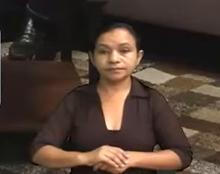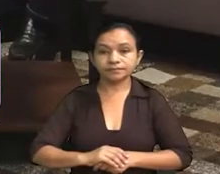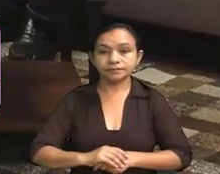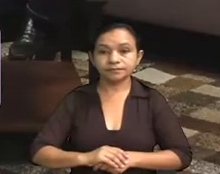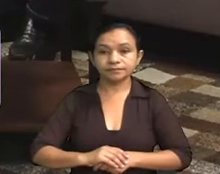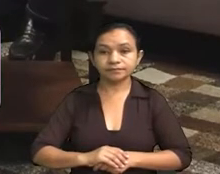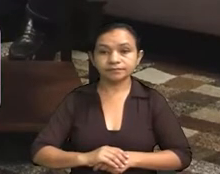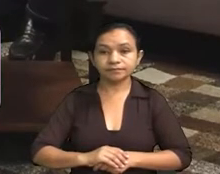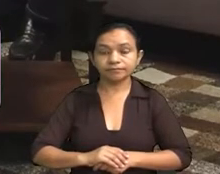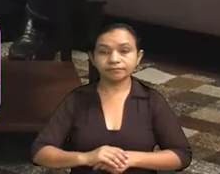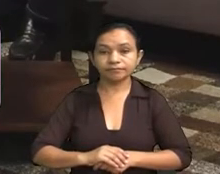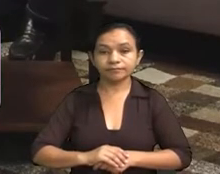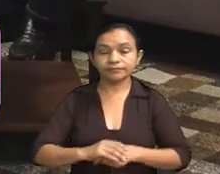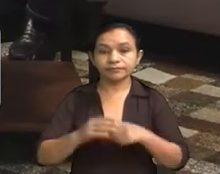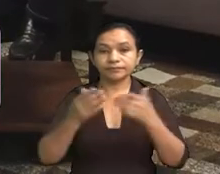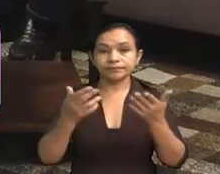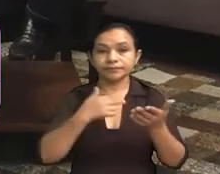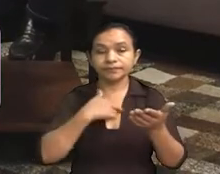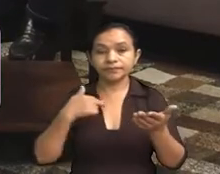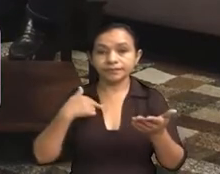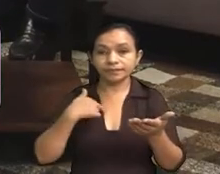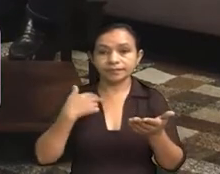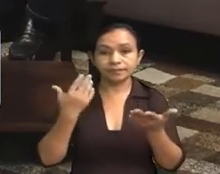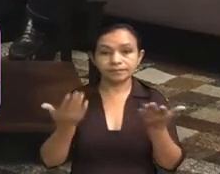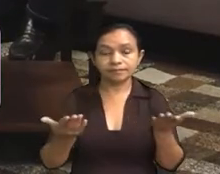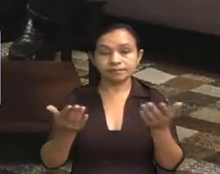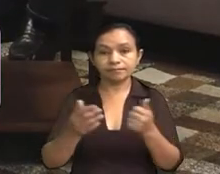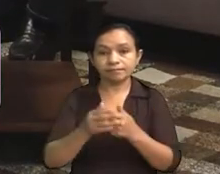Ese es un punto de referencia. El otro es